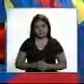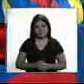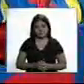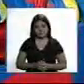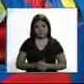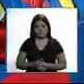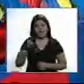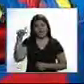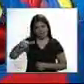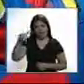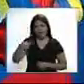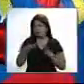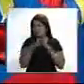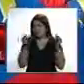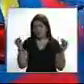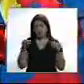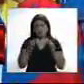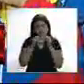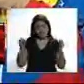Aquí estamos todos